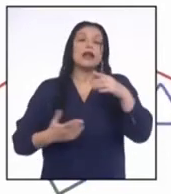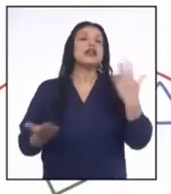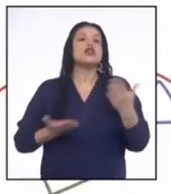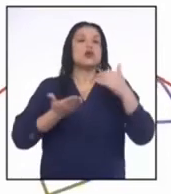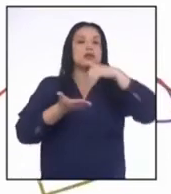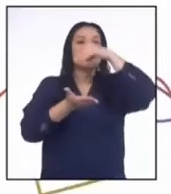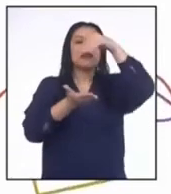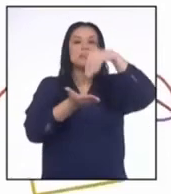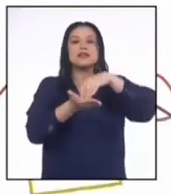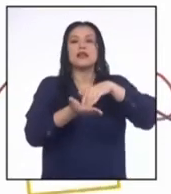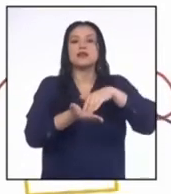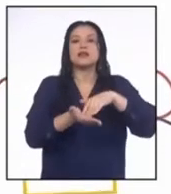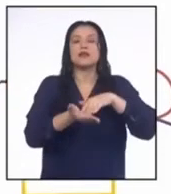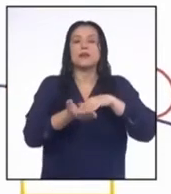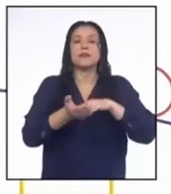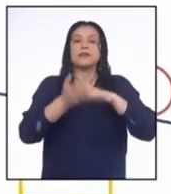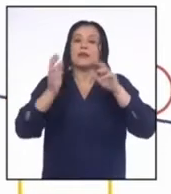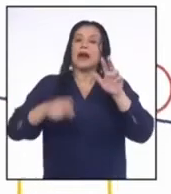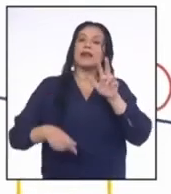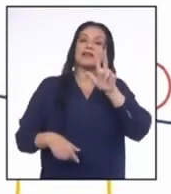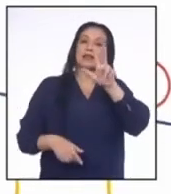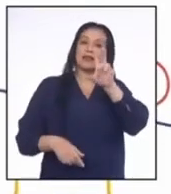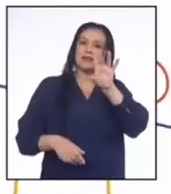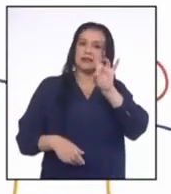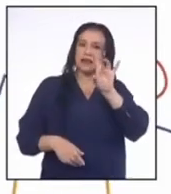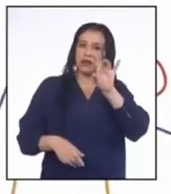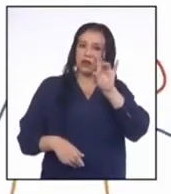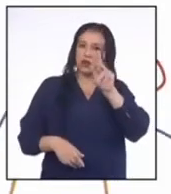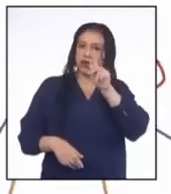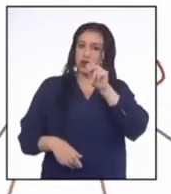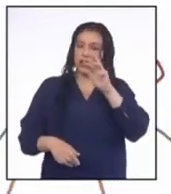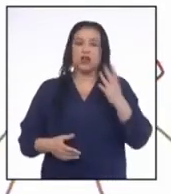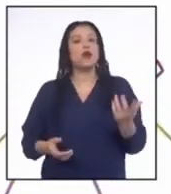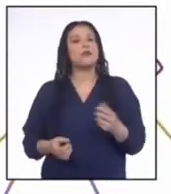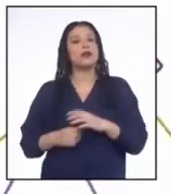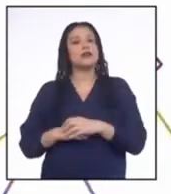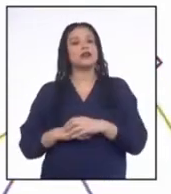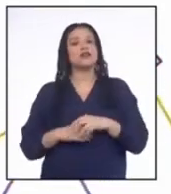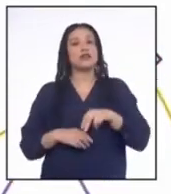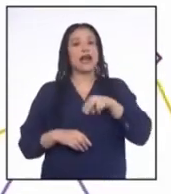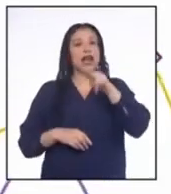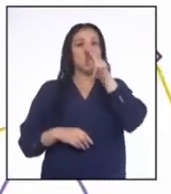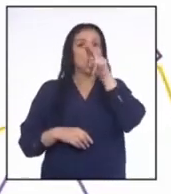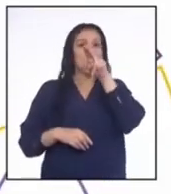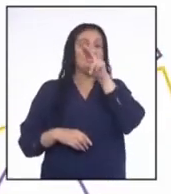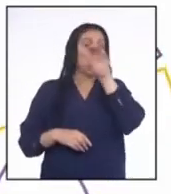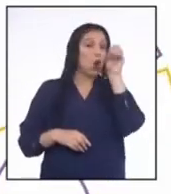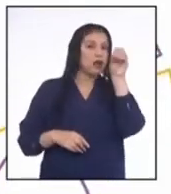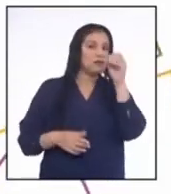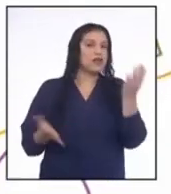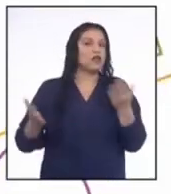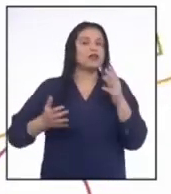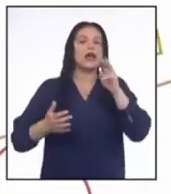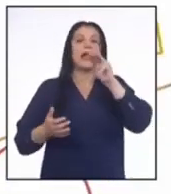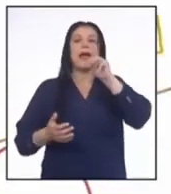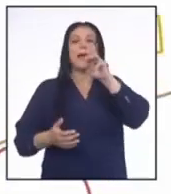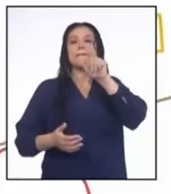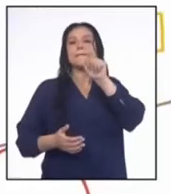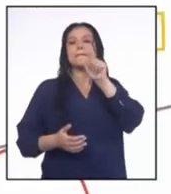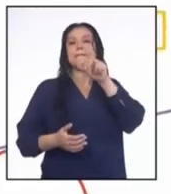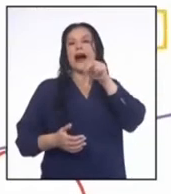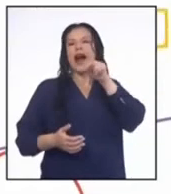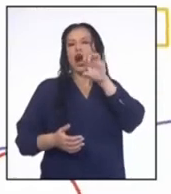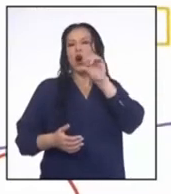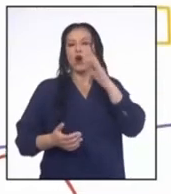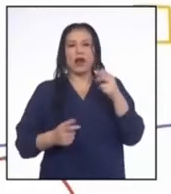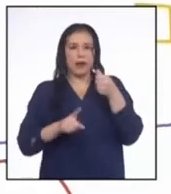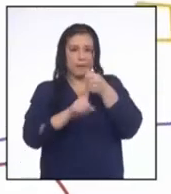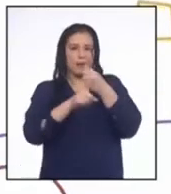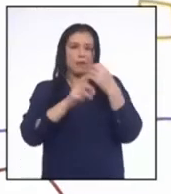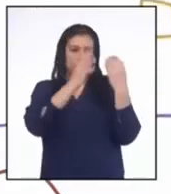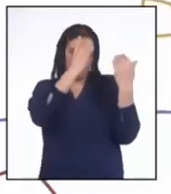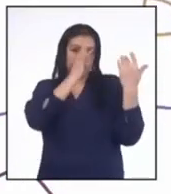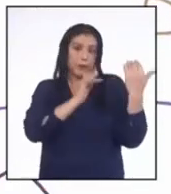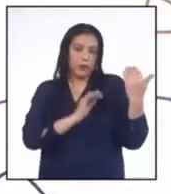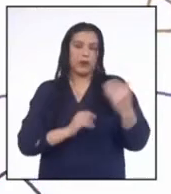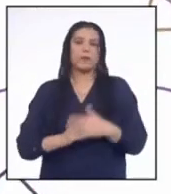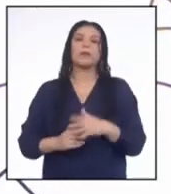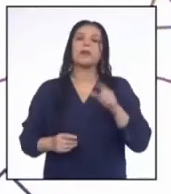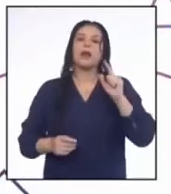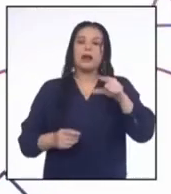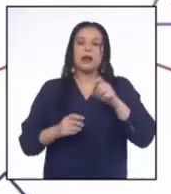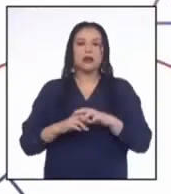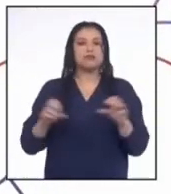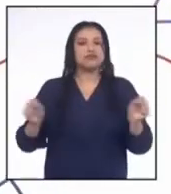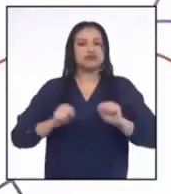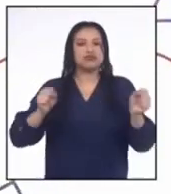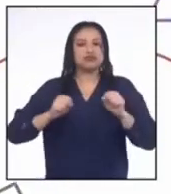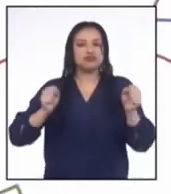fue localizado a 38 kilómetros al noroeste del distrito de Máncora, en Talara, Piura. El evento tuvo